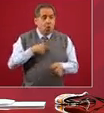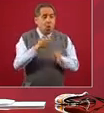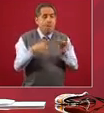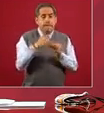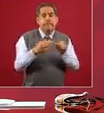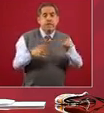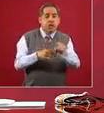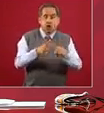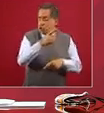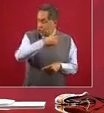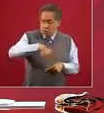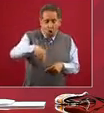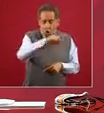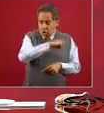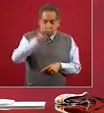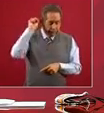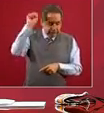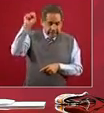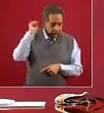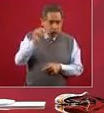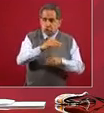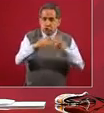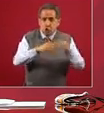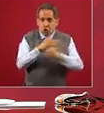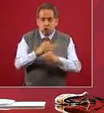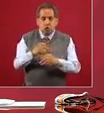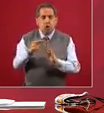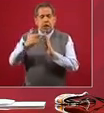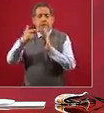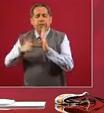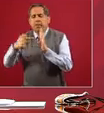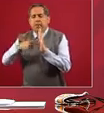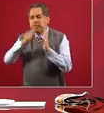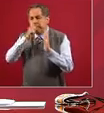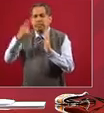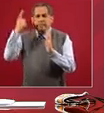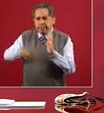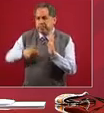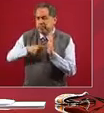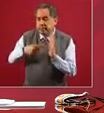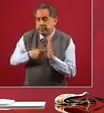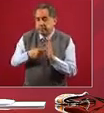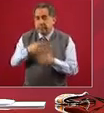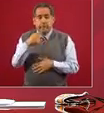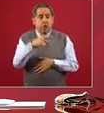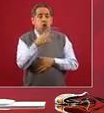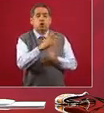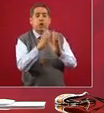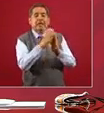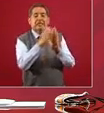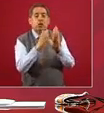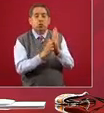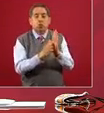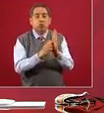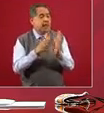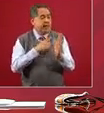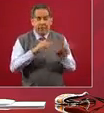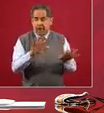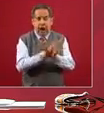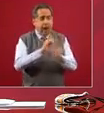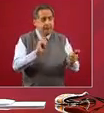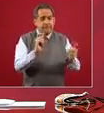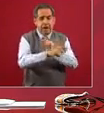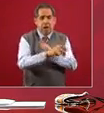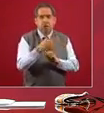cumplir todos los sindicatos. Una en específico tiene que ver con reformar sus estatutos, sus